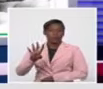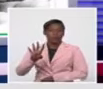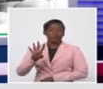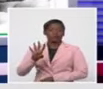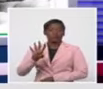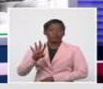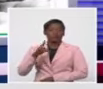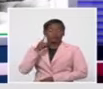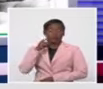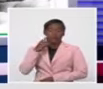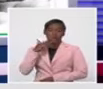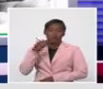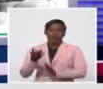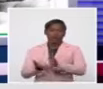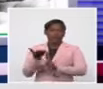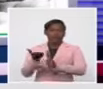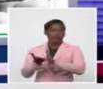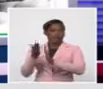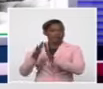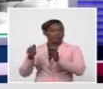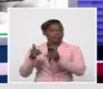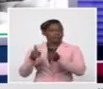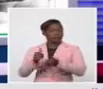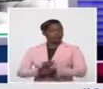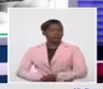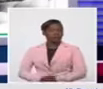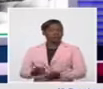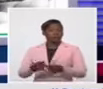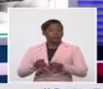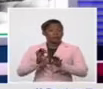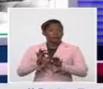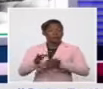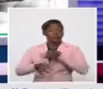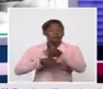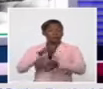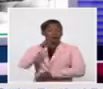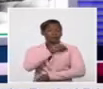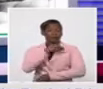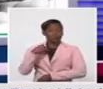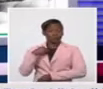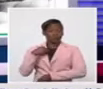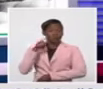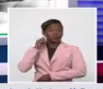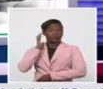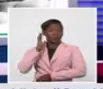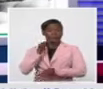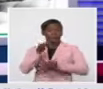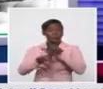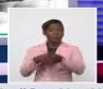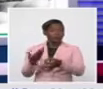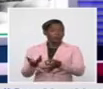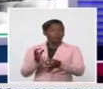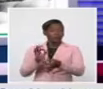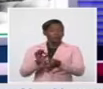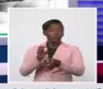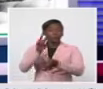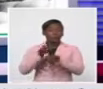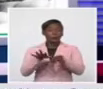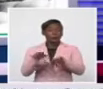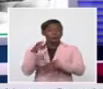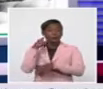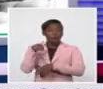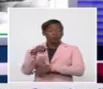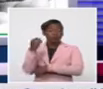jornada de balance positivo, pero ha expresado en esta conferencia de prensa que la enfermedad ha cambiado su patrón, que hoy es más